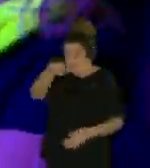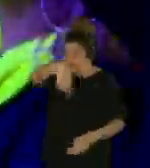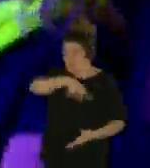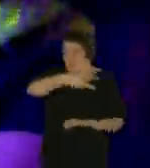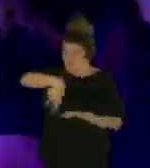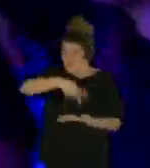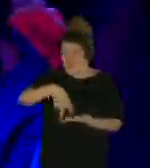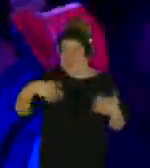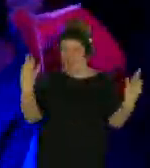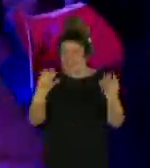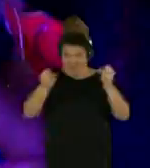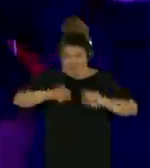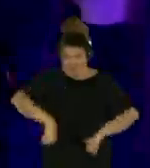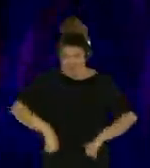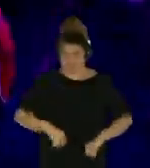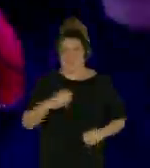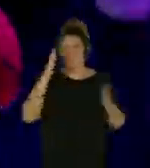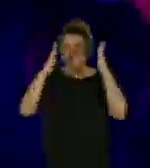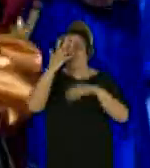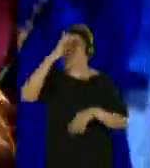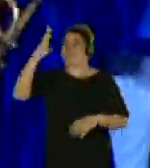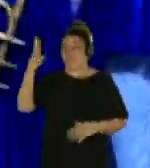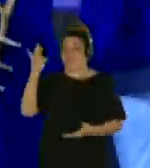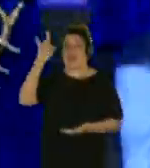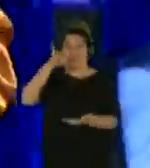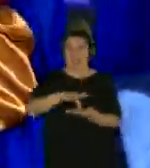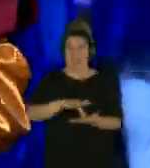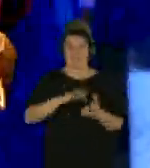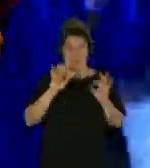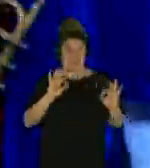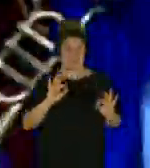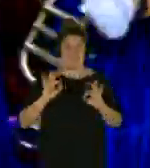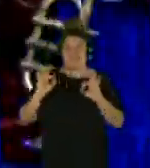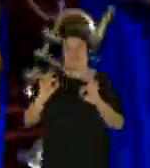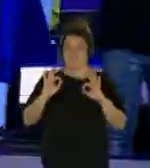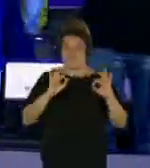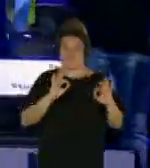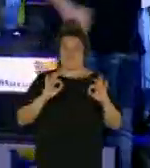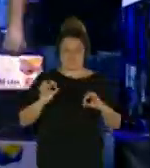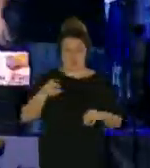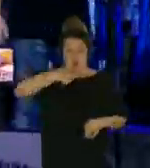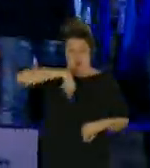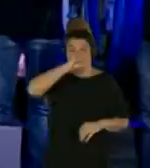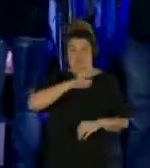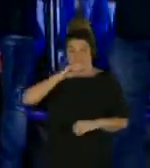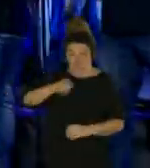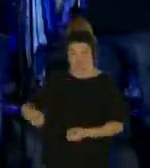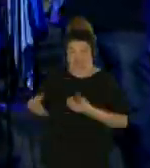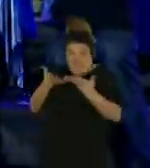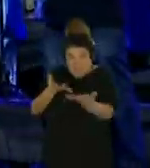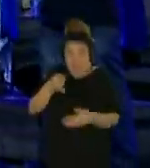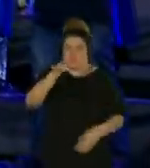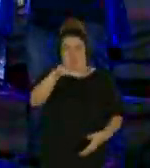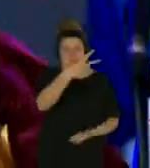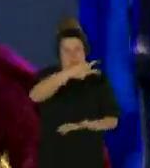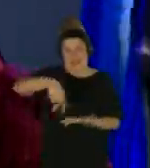Fa. ¡Vamos! El carnaval. El carnaval. Tú bailas con este ritmo que trae